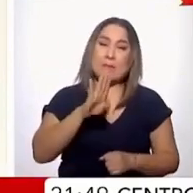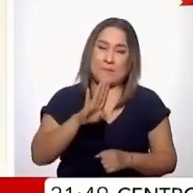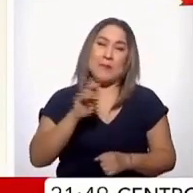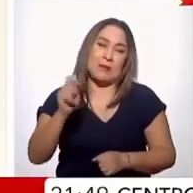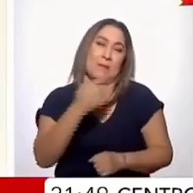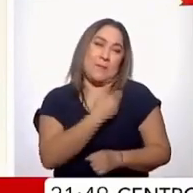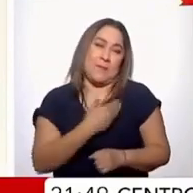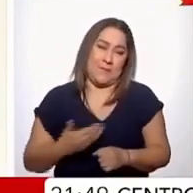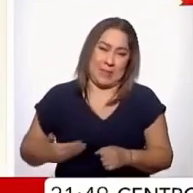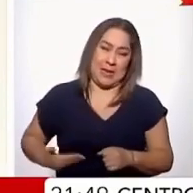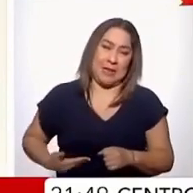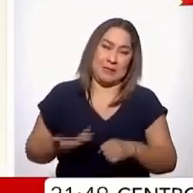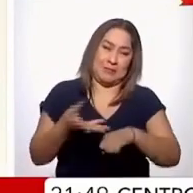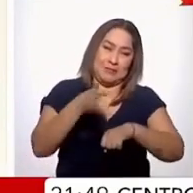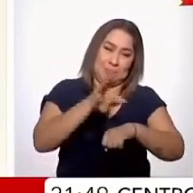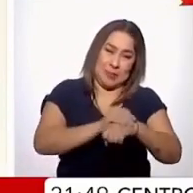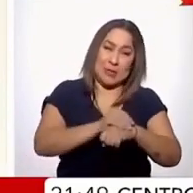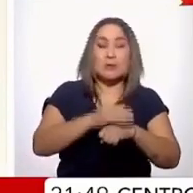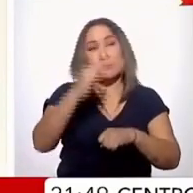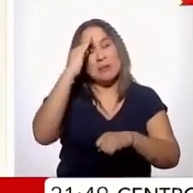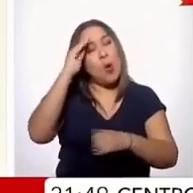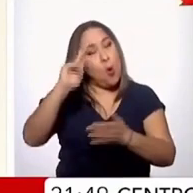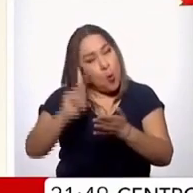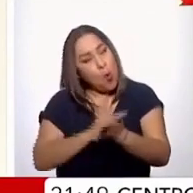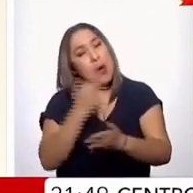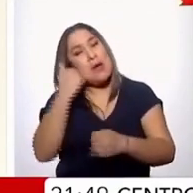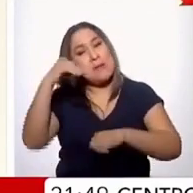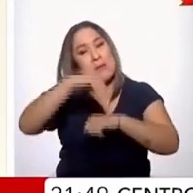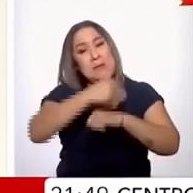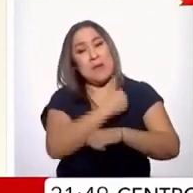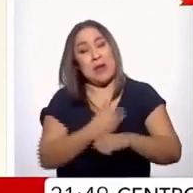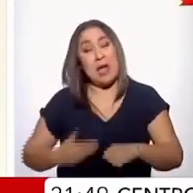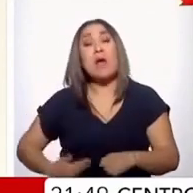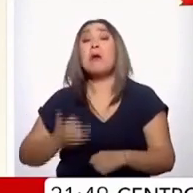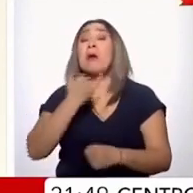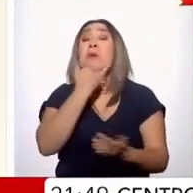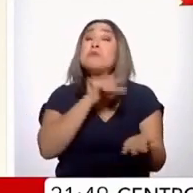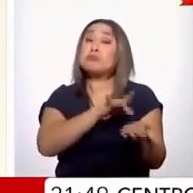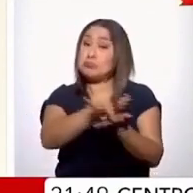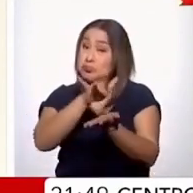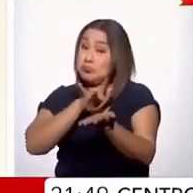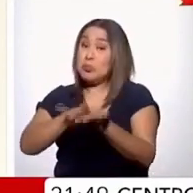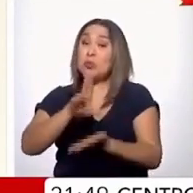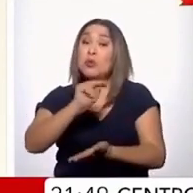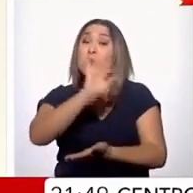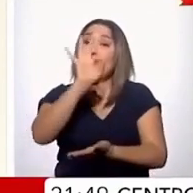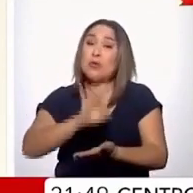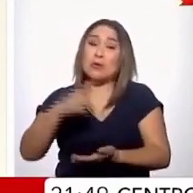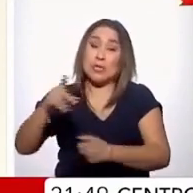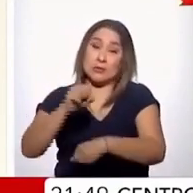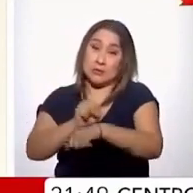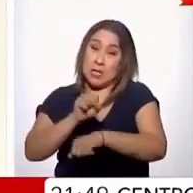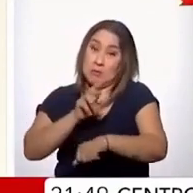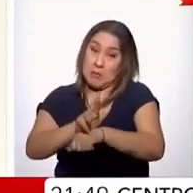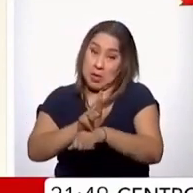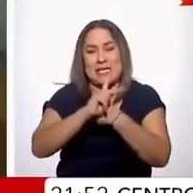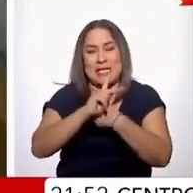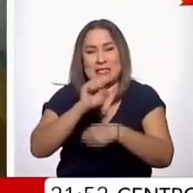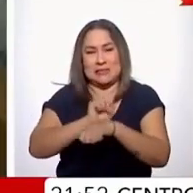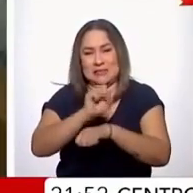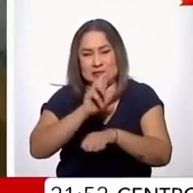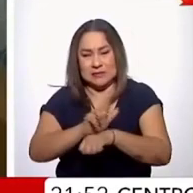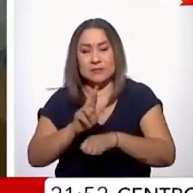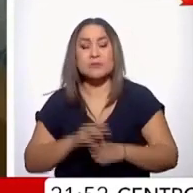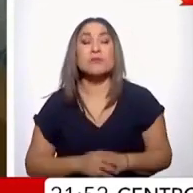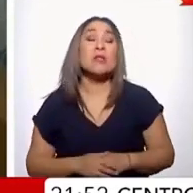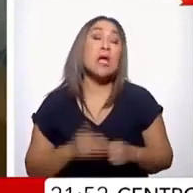mandatario con licencia y que pretende reelegirse cuenta con el respaldo de 80% de los salvadoreños según la mayoría de las encuestas